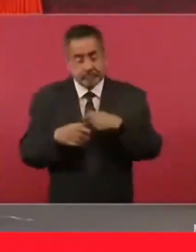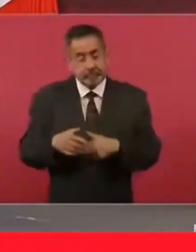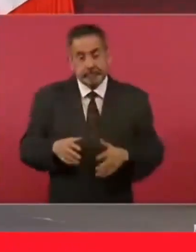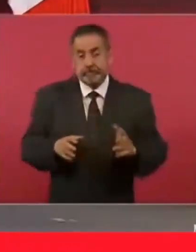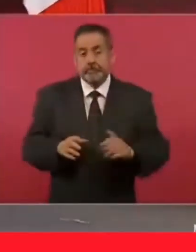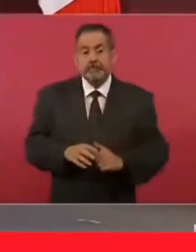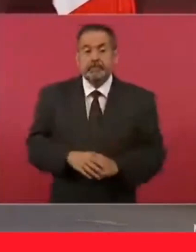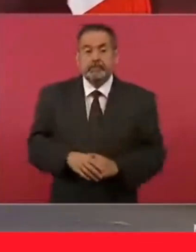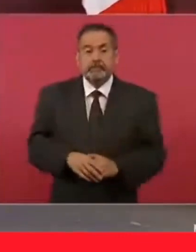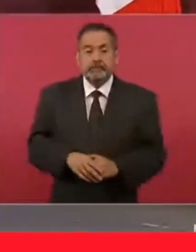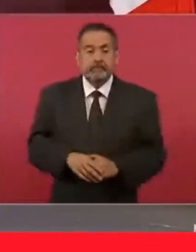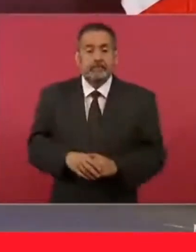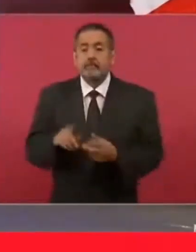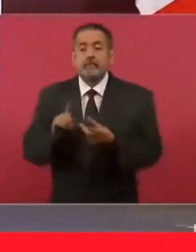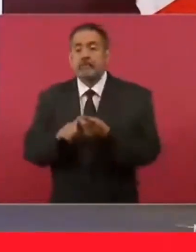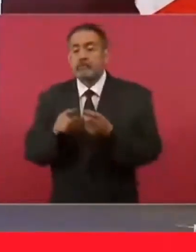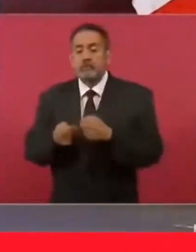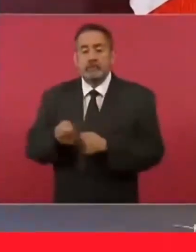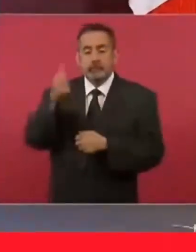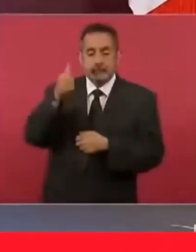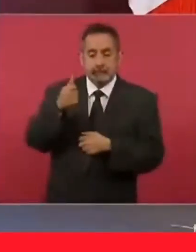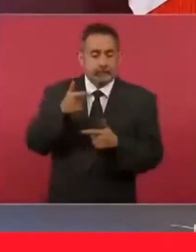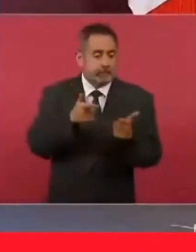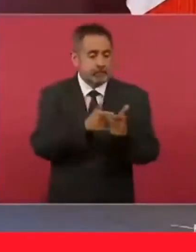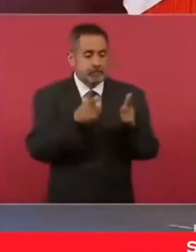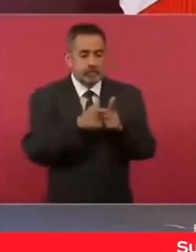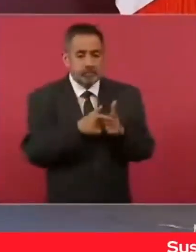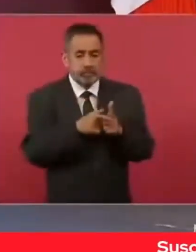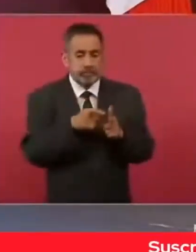pues surgieron aquí